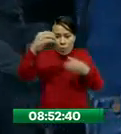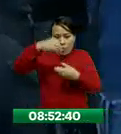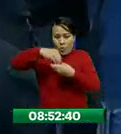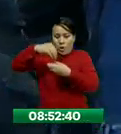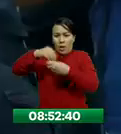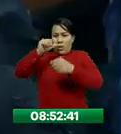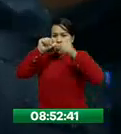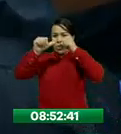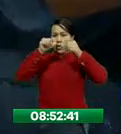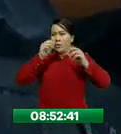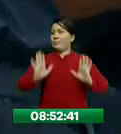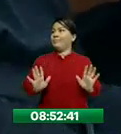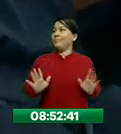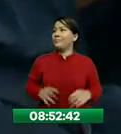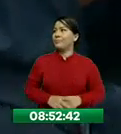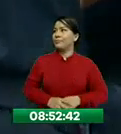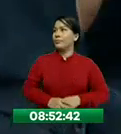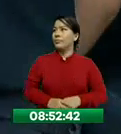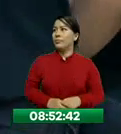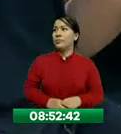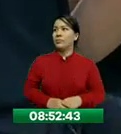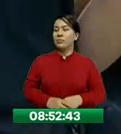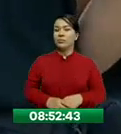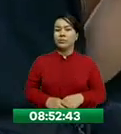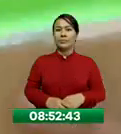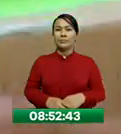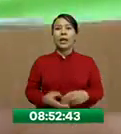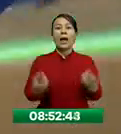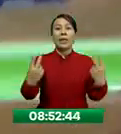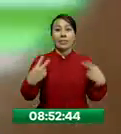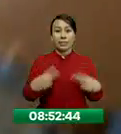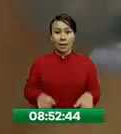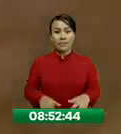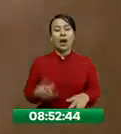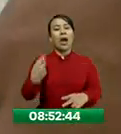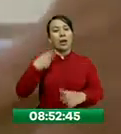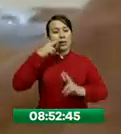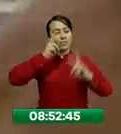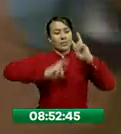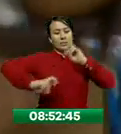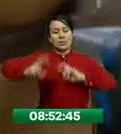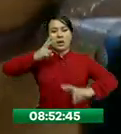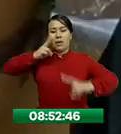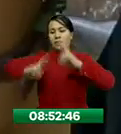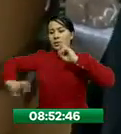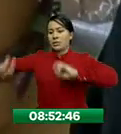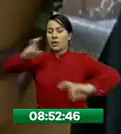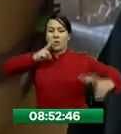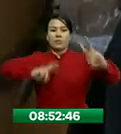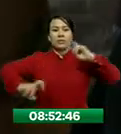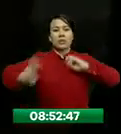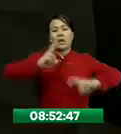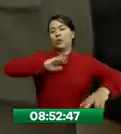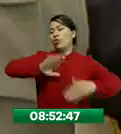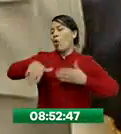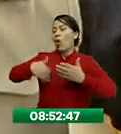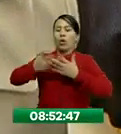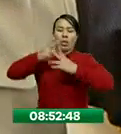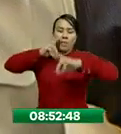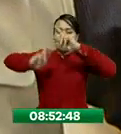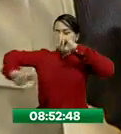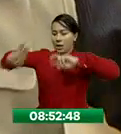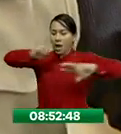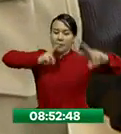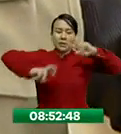droga estamos hablando. Aparte de eso, también se va a iniciar la investigación. En este momento hemos iniciado la investigación para ver